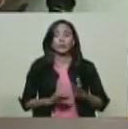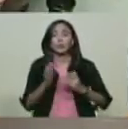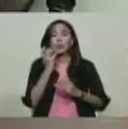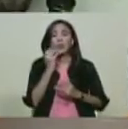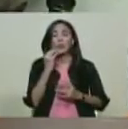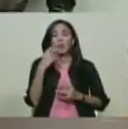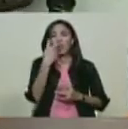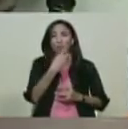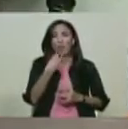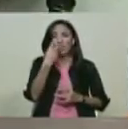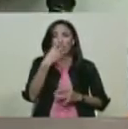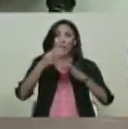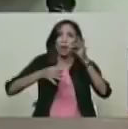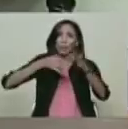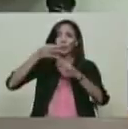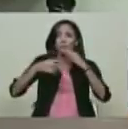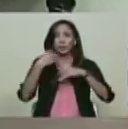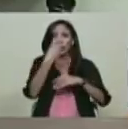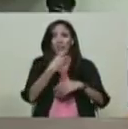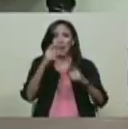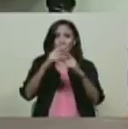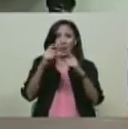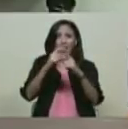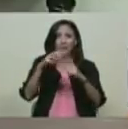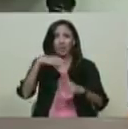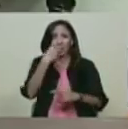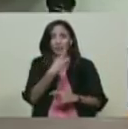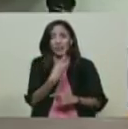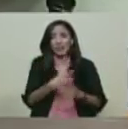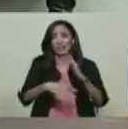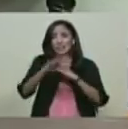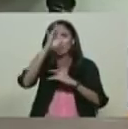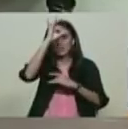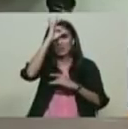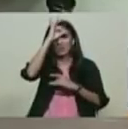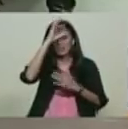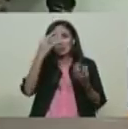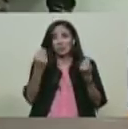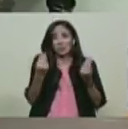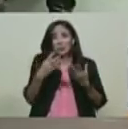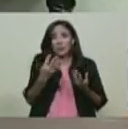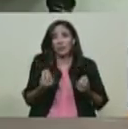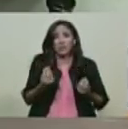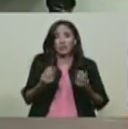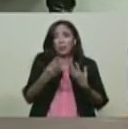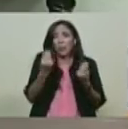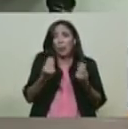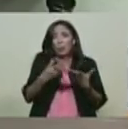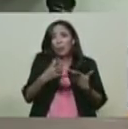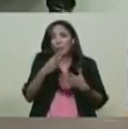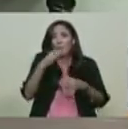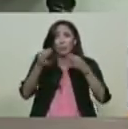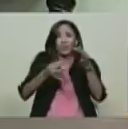ni papa. Y es muy importante despertar, motivar,